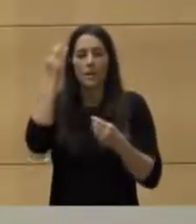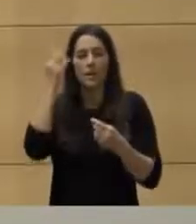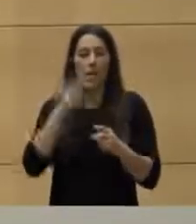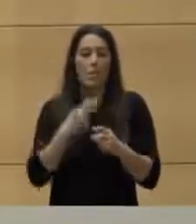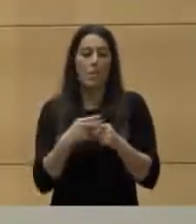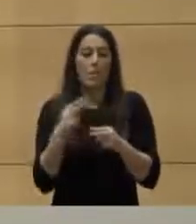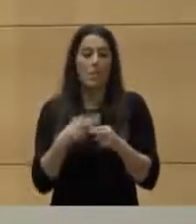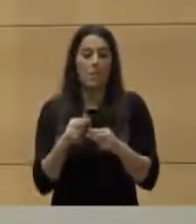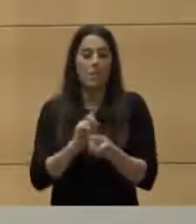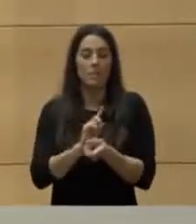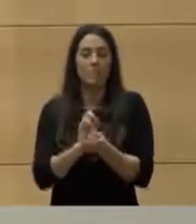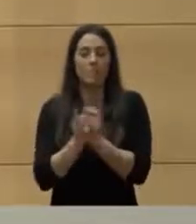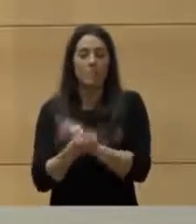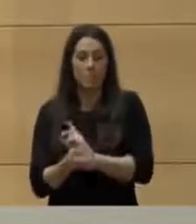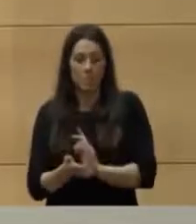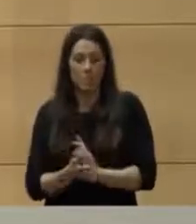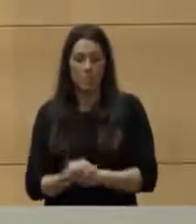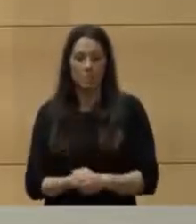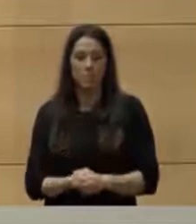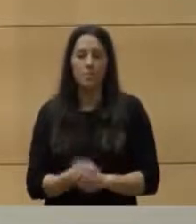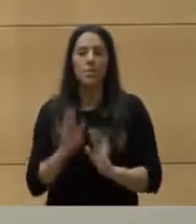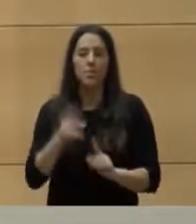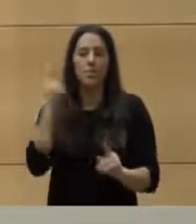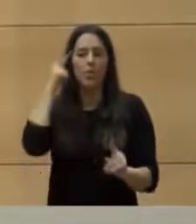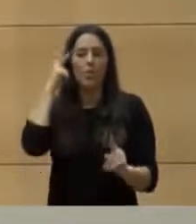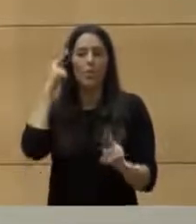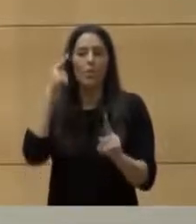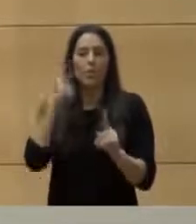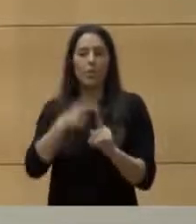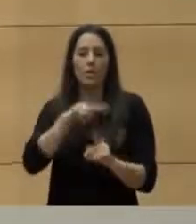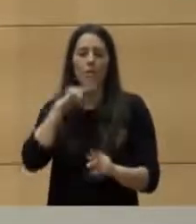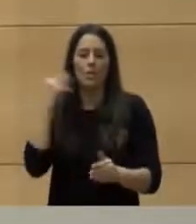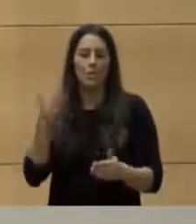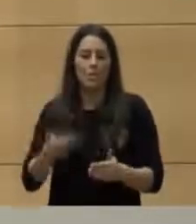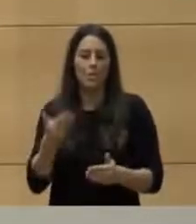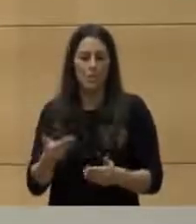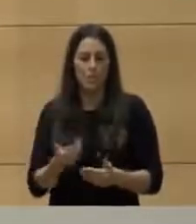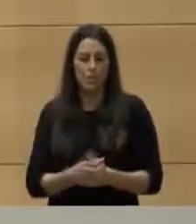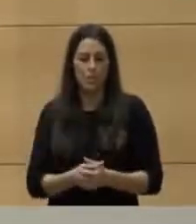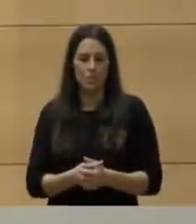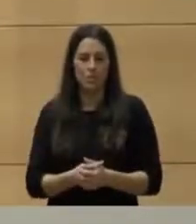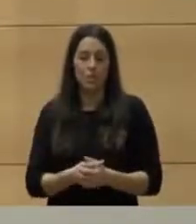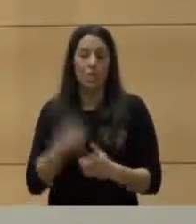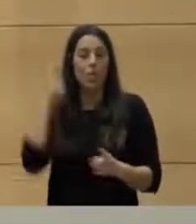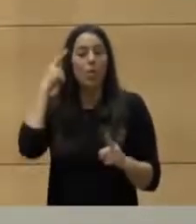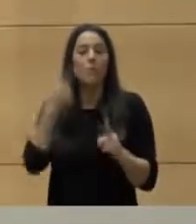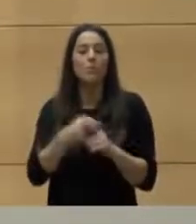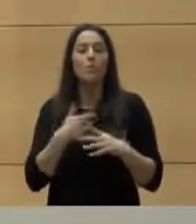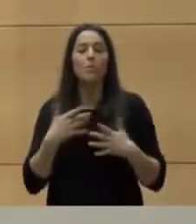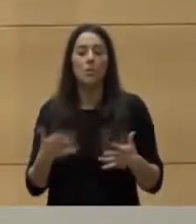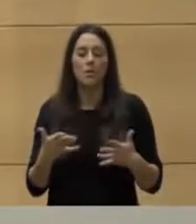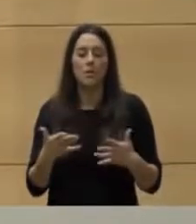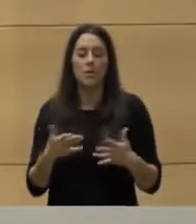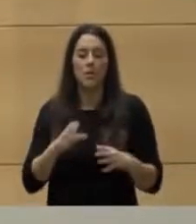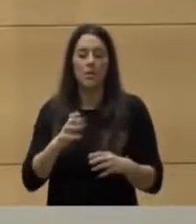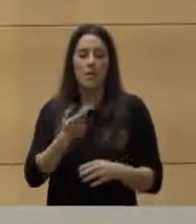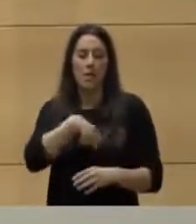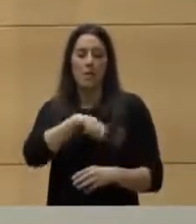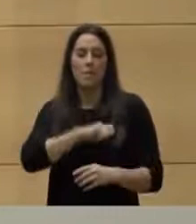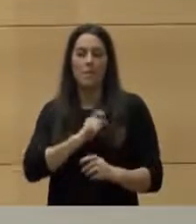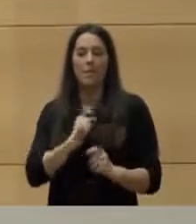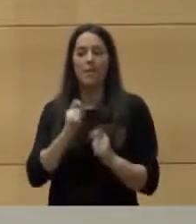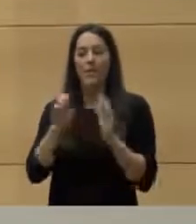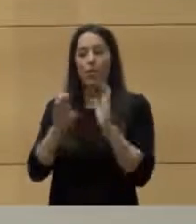asumir el reto. El objetivo lo merece. El objetivo de dotar al país de una